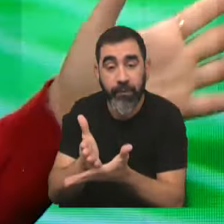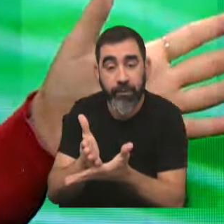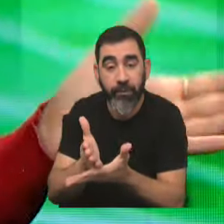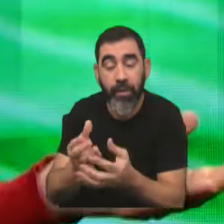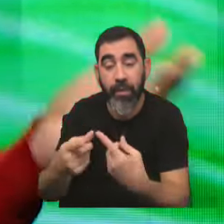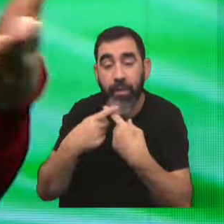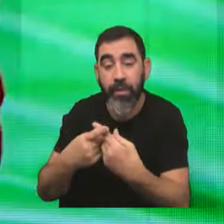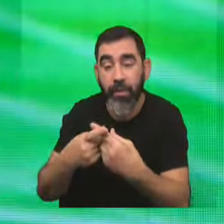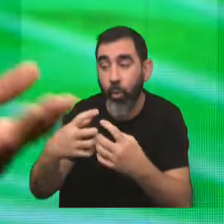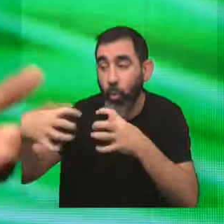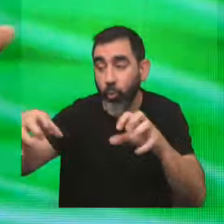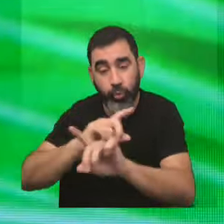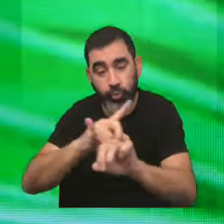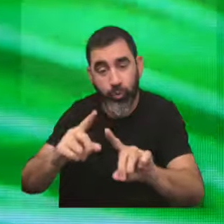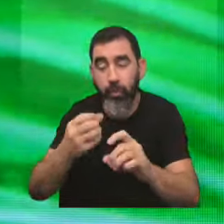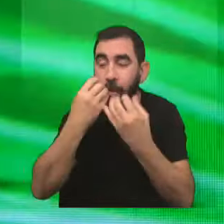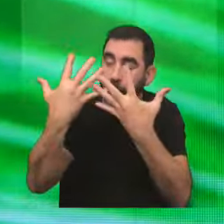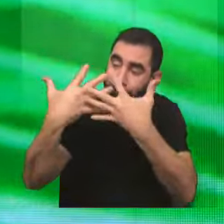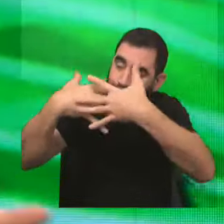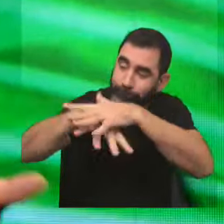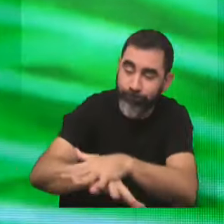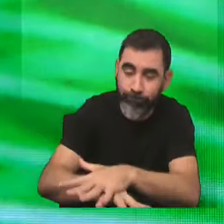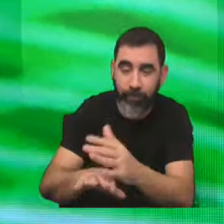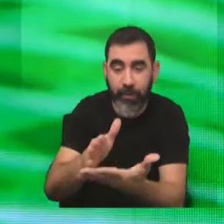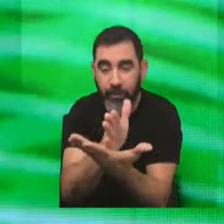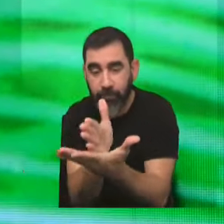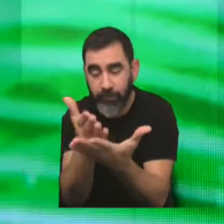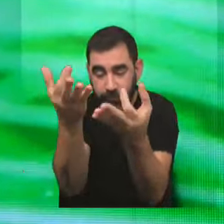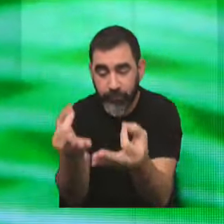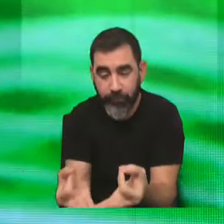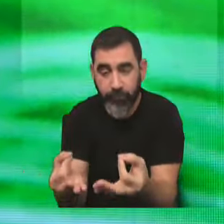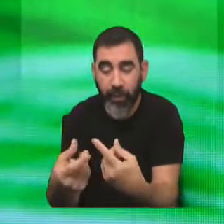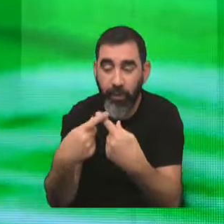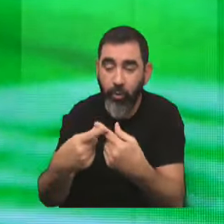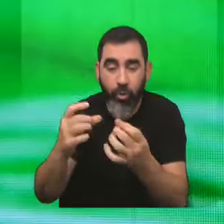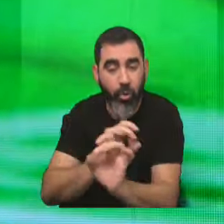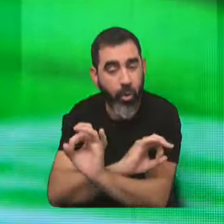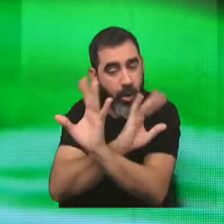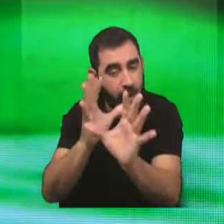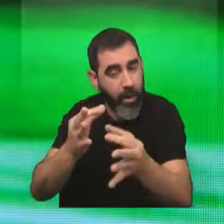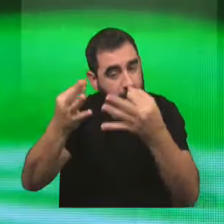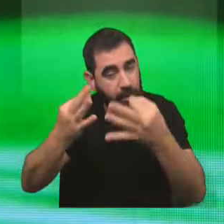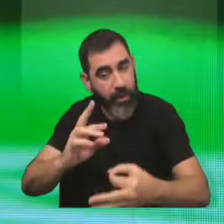discusión radical Más bien una una discusión de confrontación más